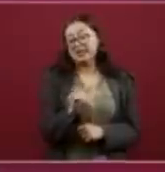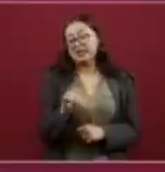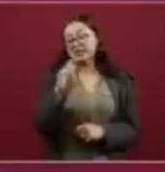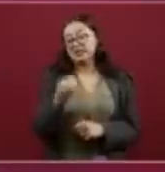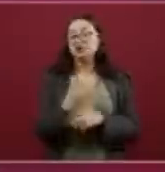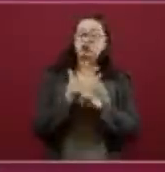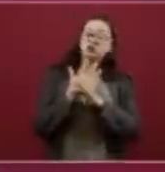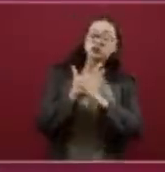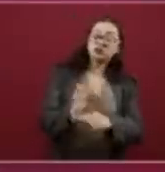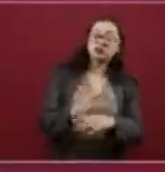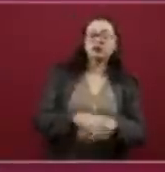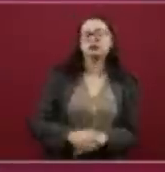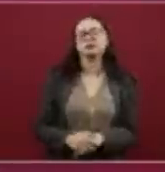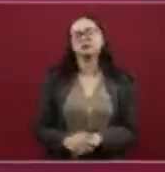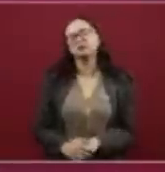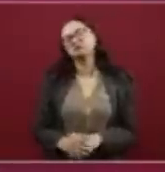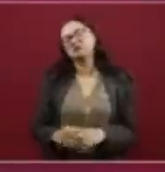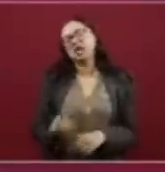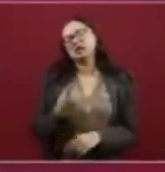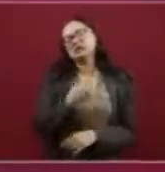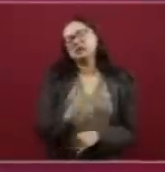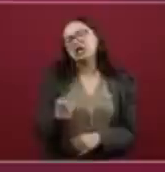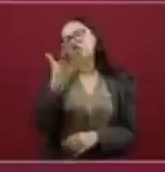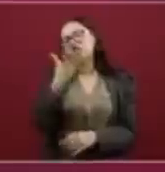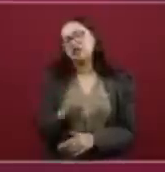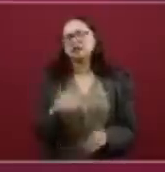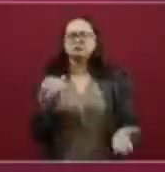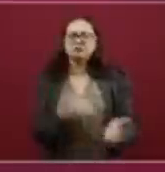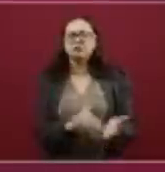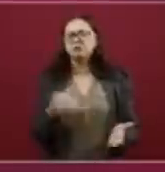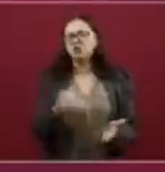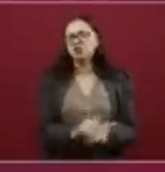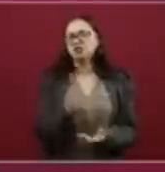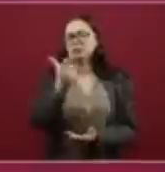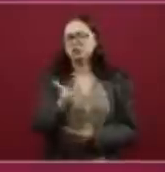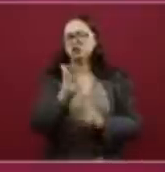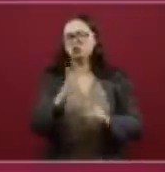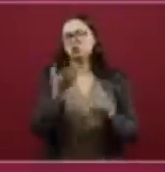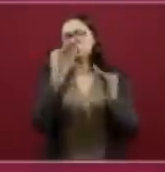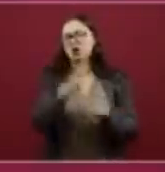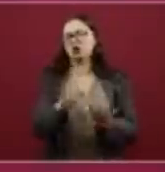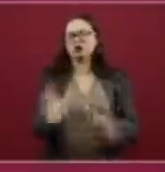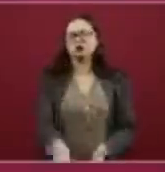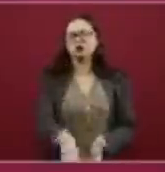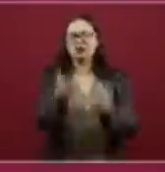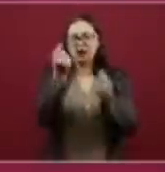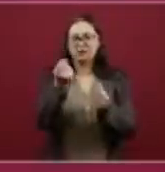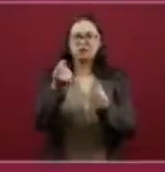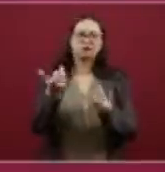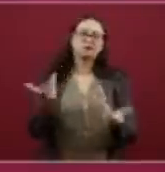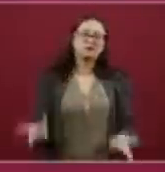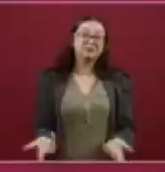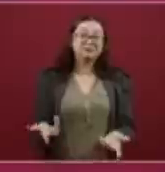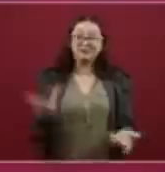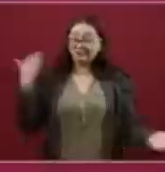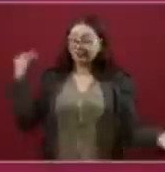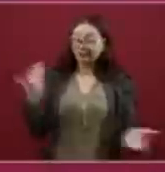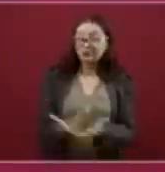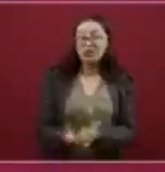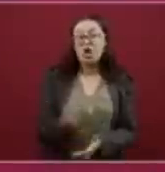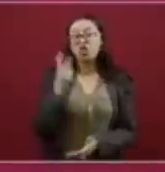rescate 110 mil millones de pesos y ha costado 2